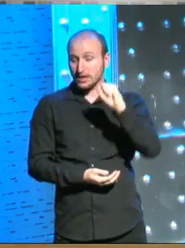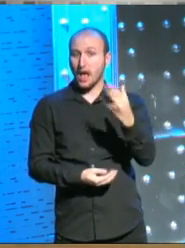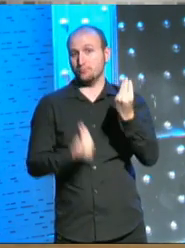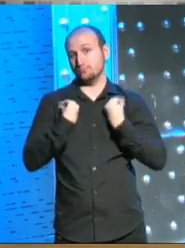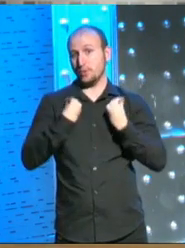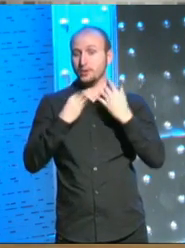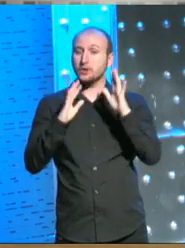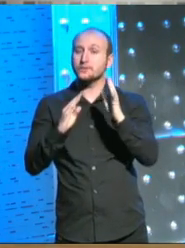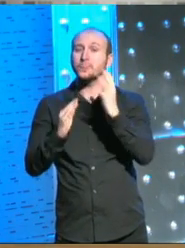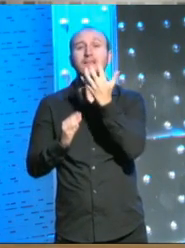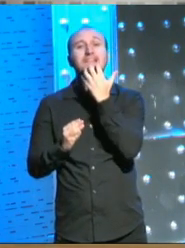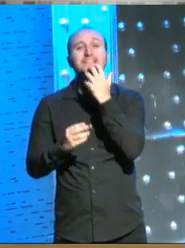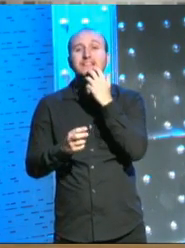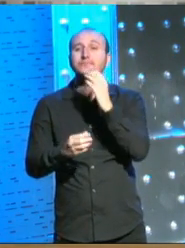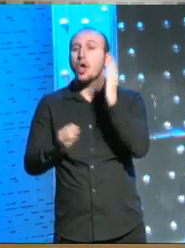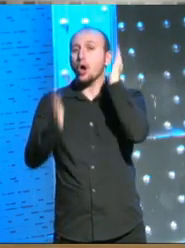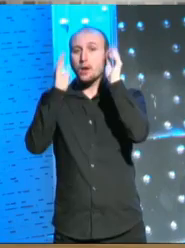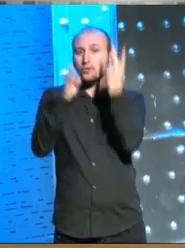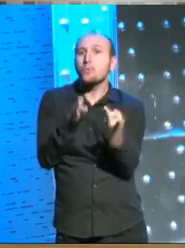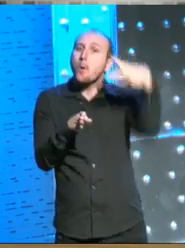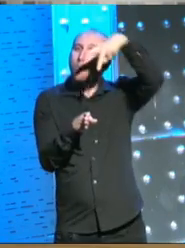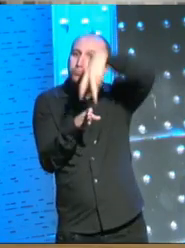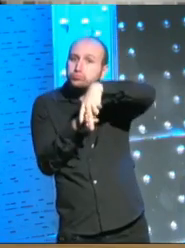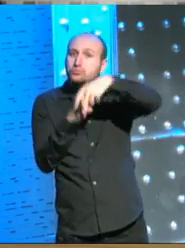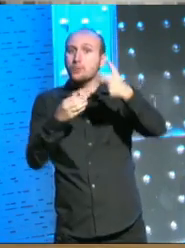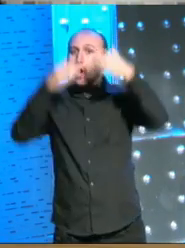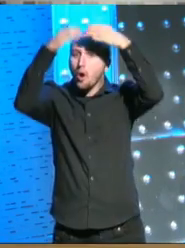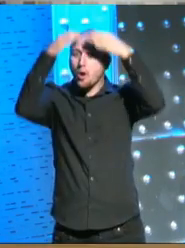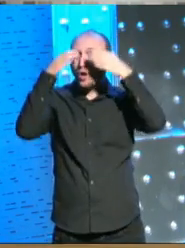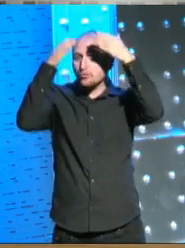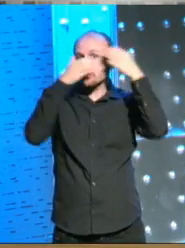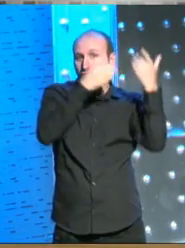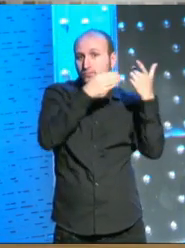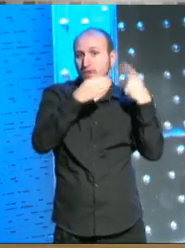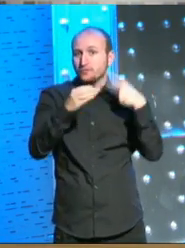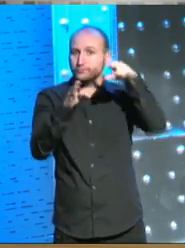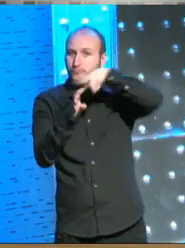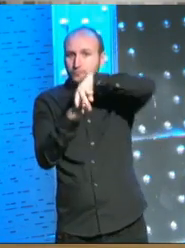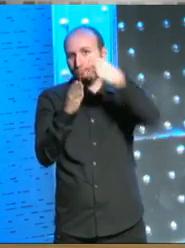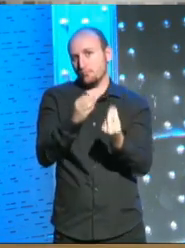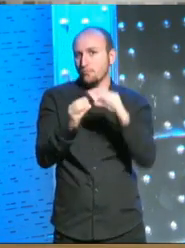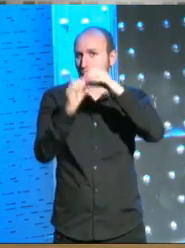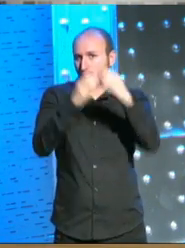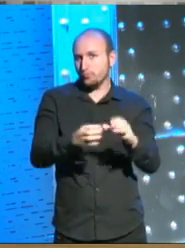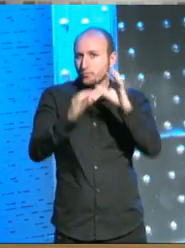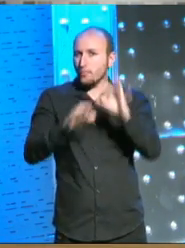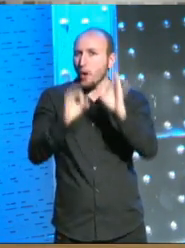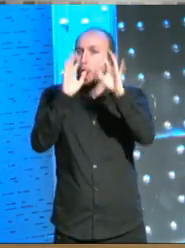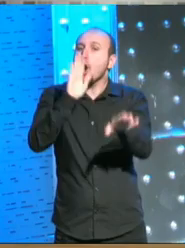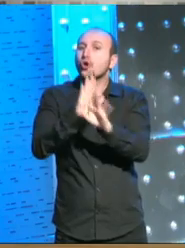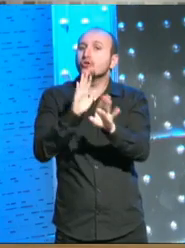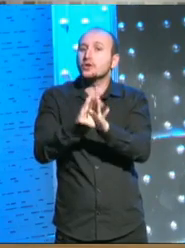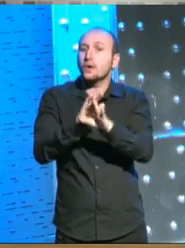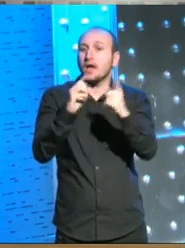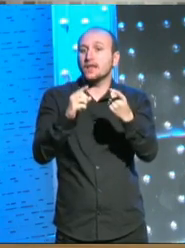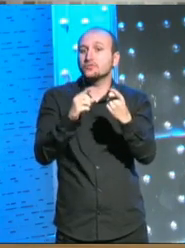caballo galopa, en algún momento los 4 cascos no tocan el suelo. Tema que había sido objeto